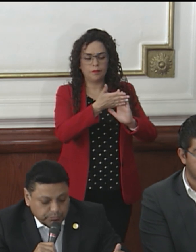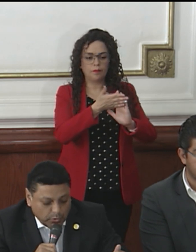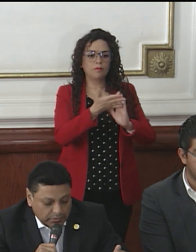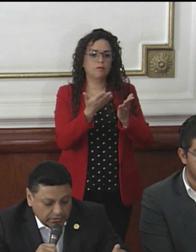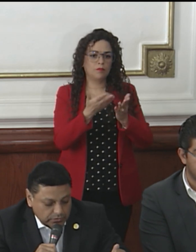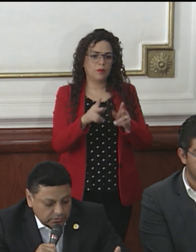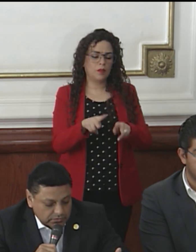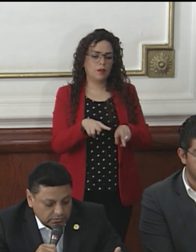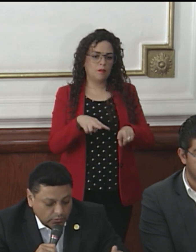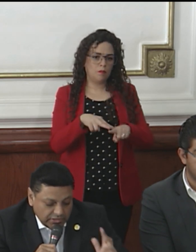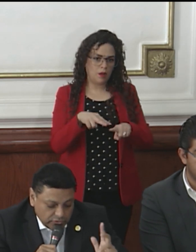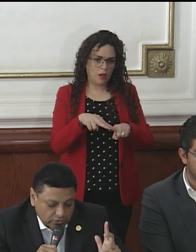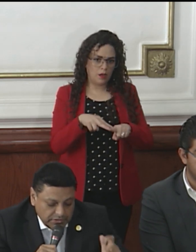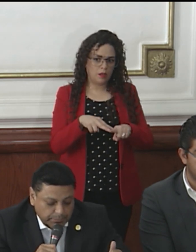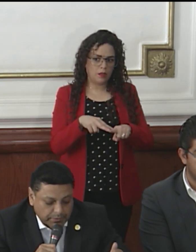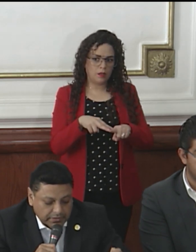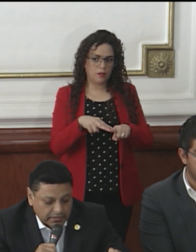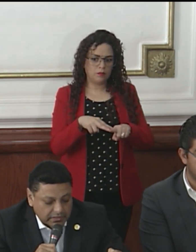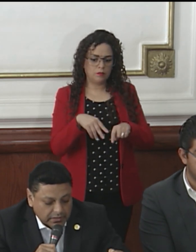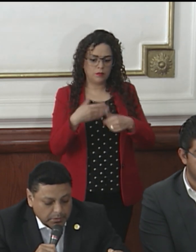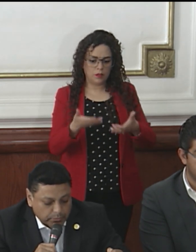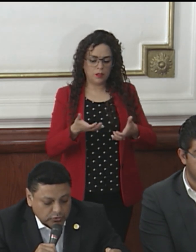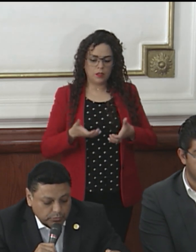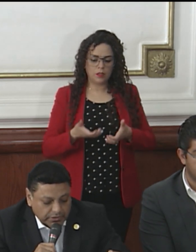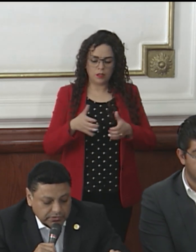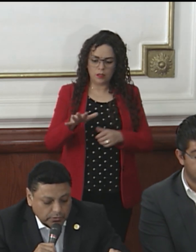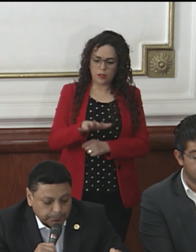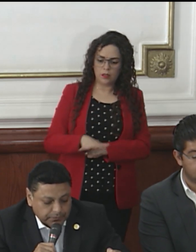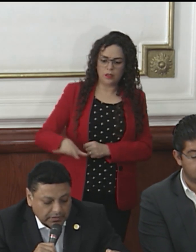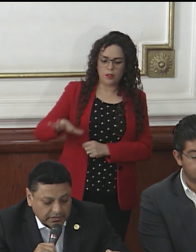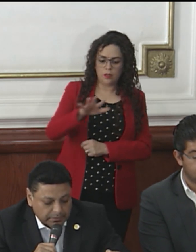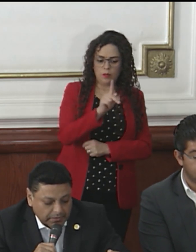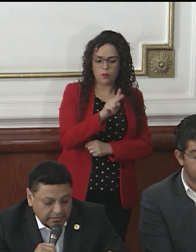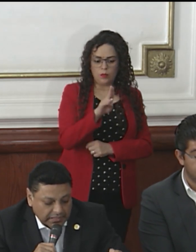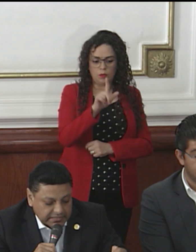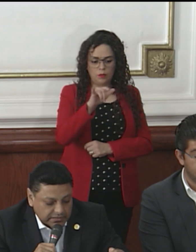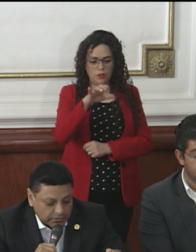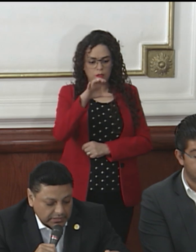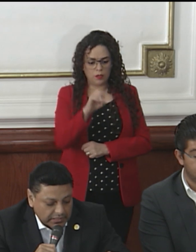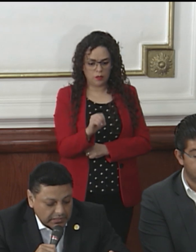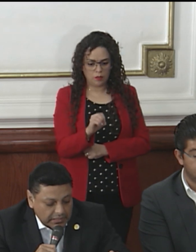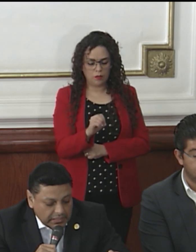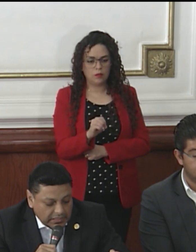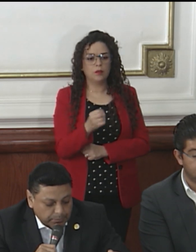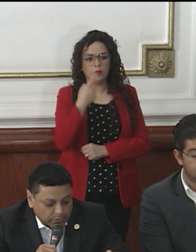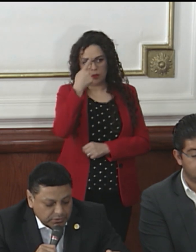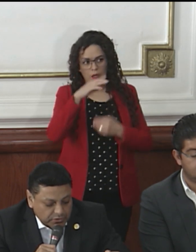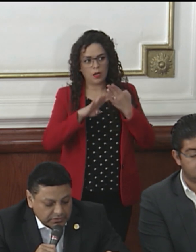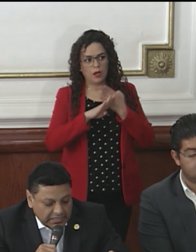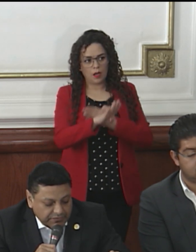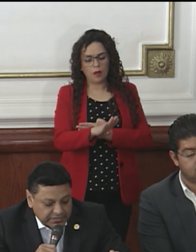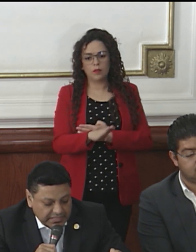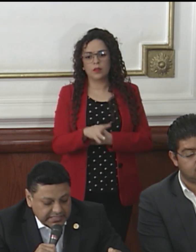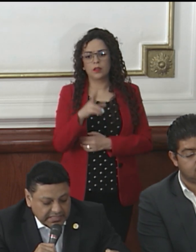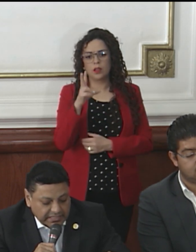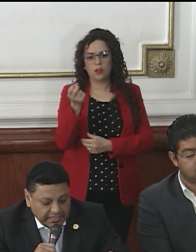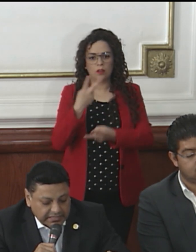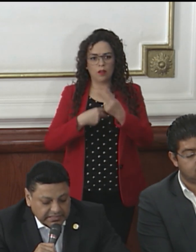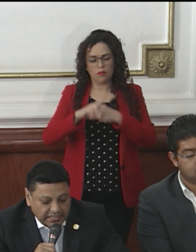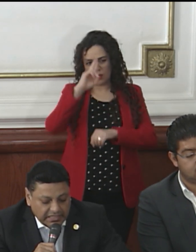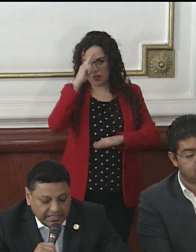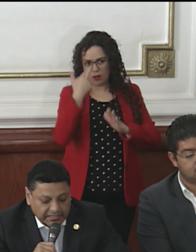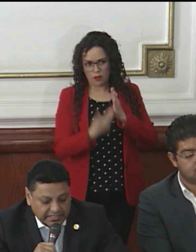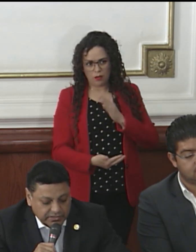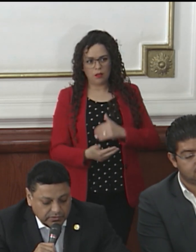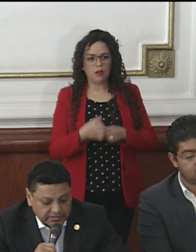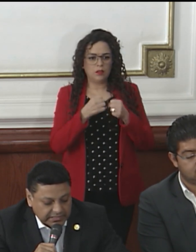espacios públicos. Con eso se previene, por supuesto, el tema de la inseguridad, la promoción de la eficiencia energética